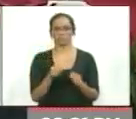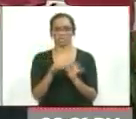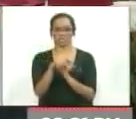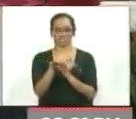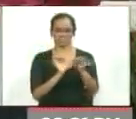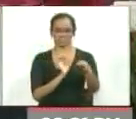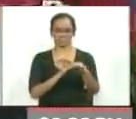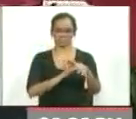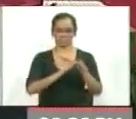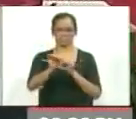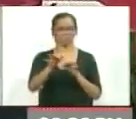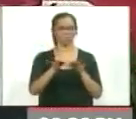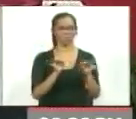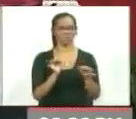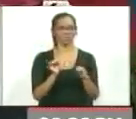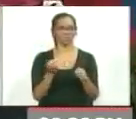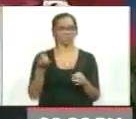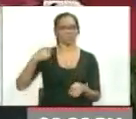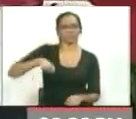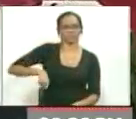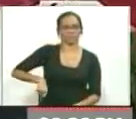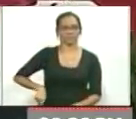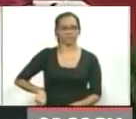y se la metió en un bolsillo,